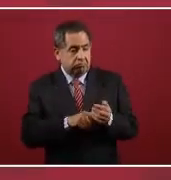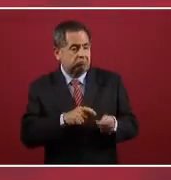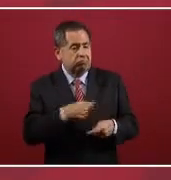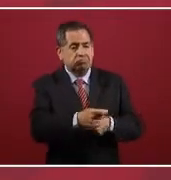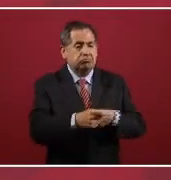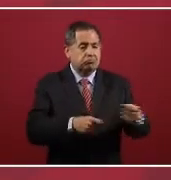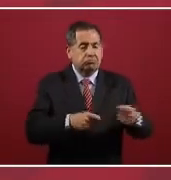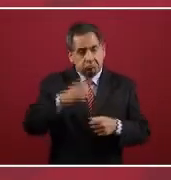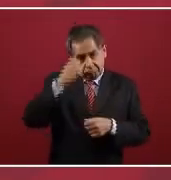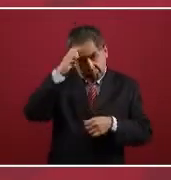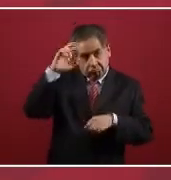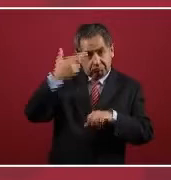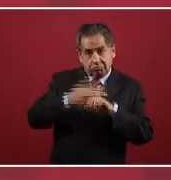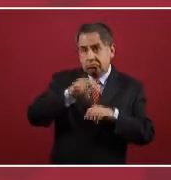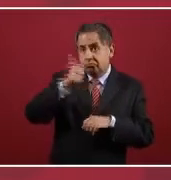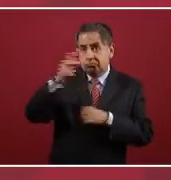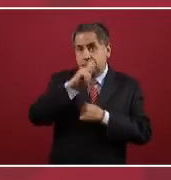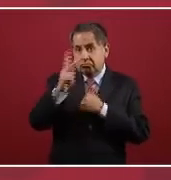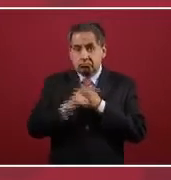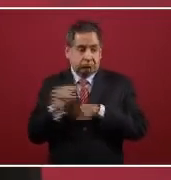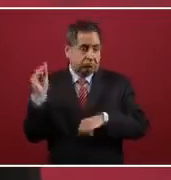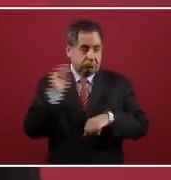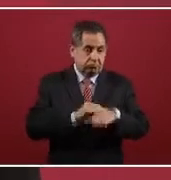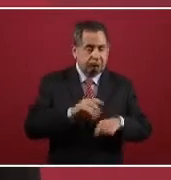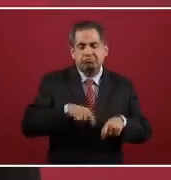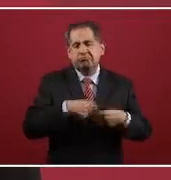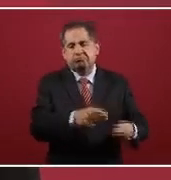fundamentalmente extranjeras.